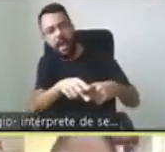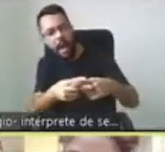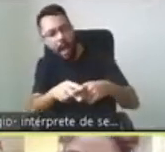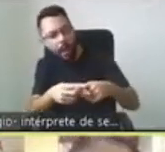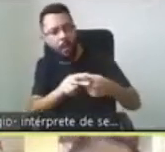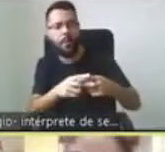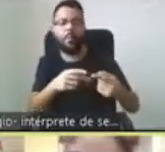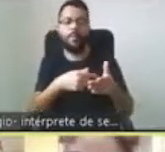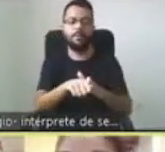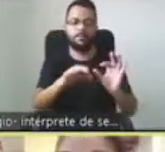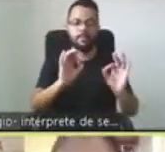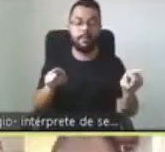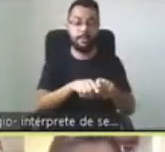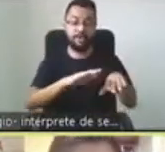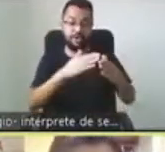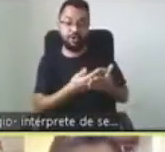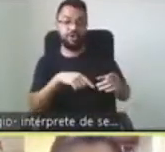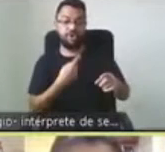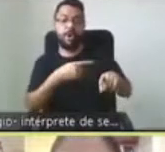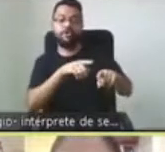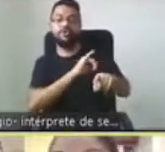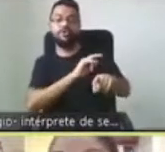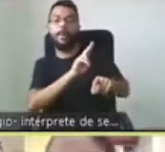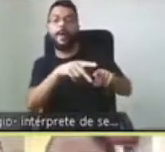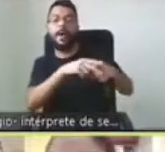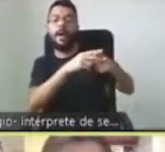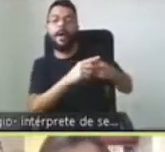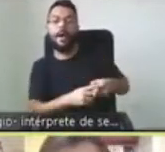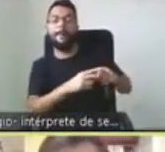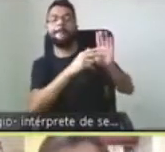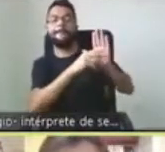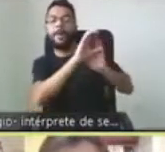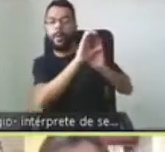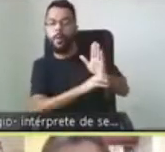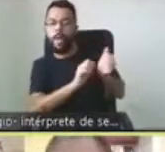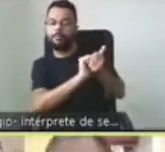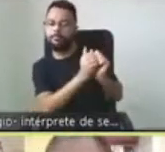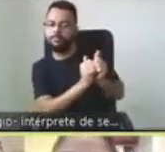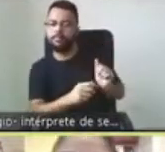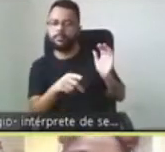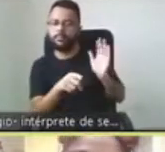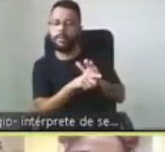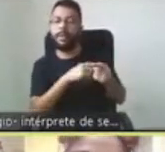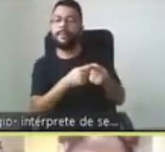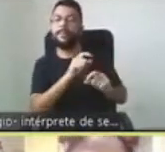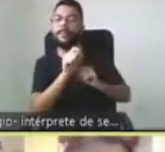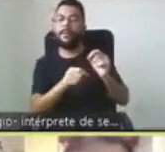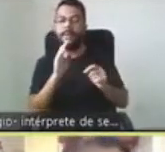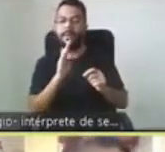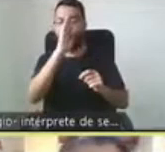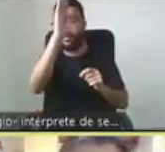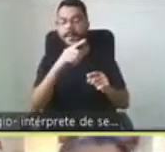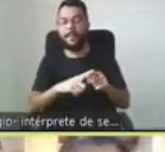en educación lo llamamos los ajustes curriculares, que vendrían siendo esas modificaciones para garantizar el